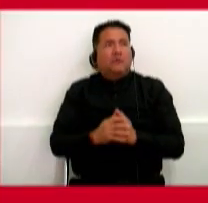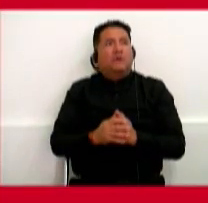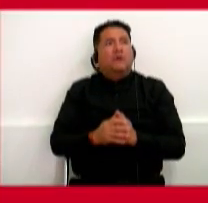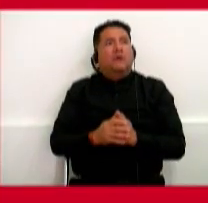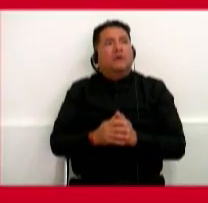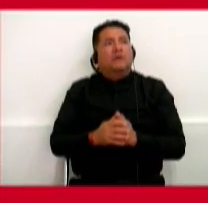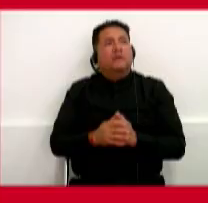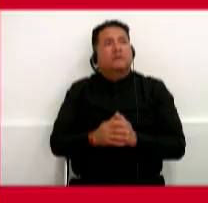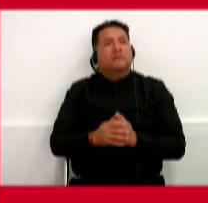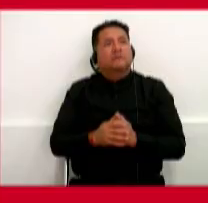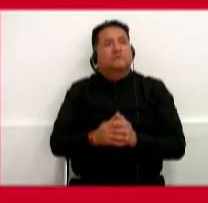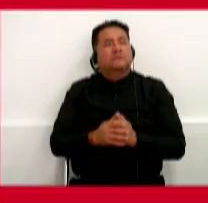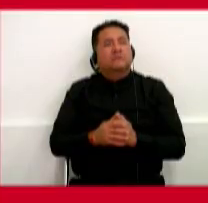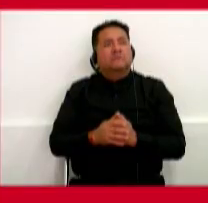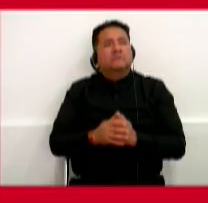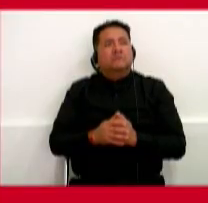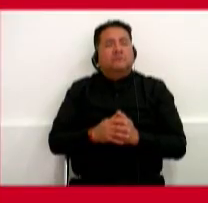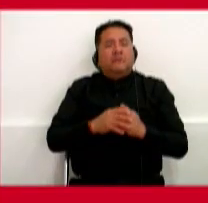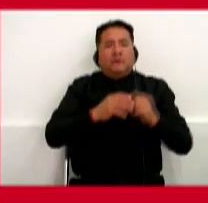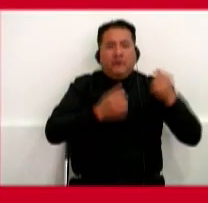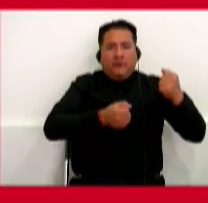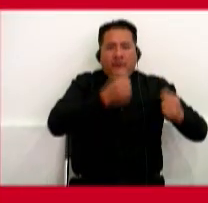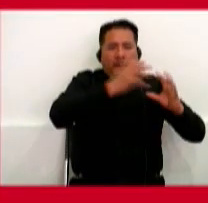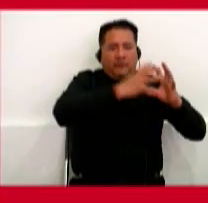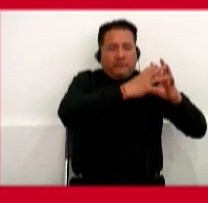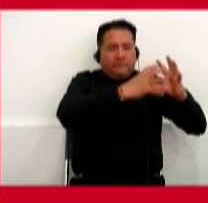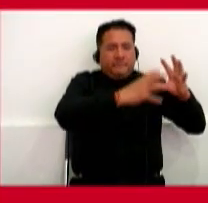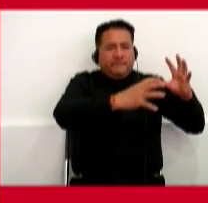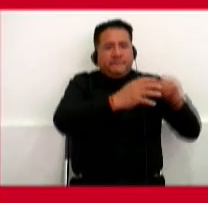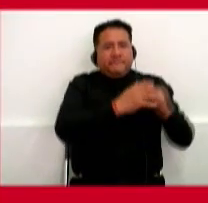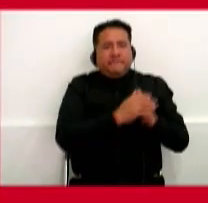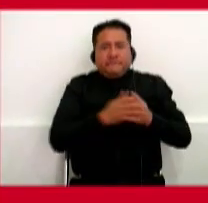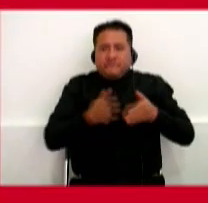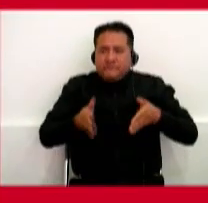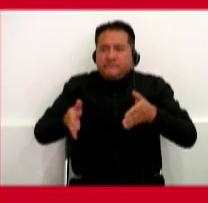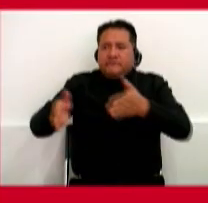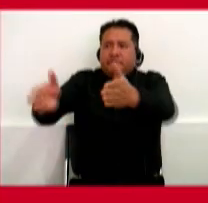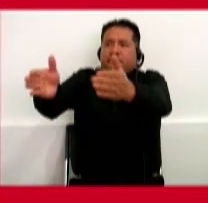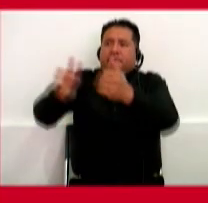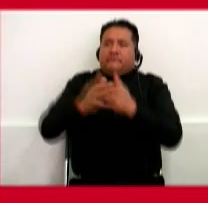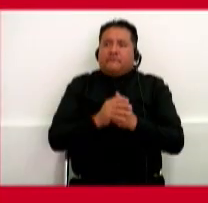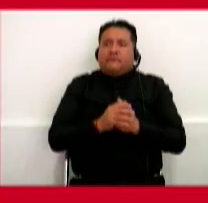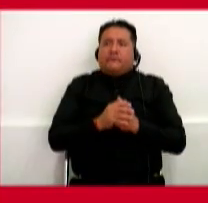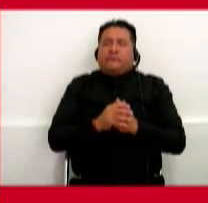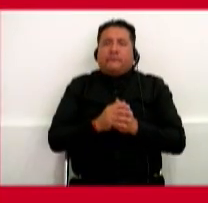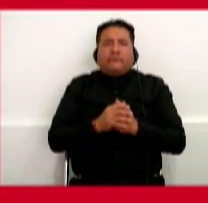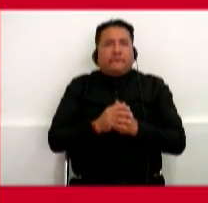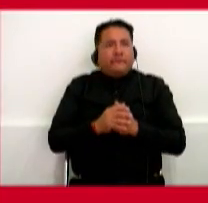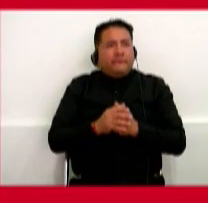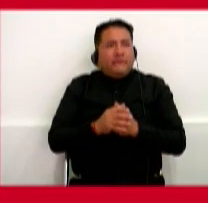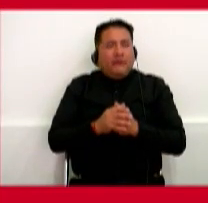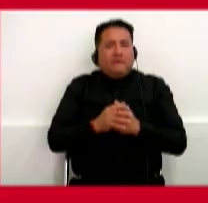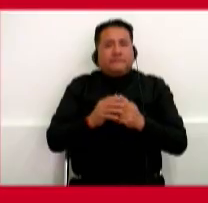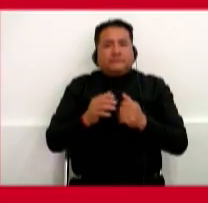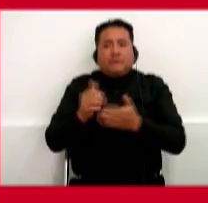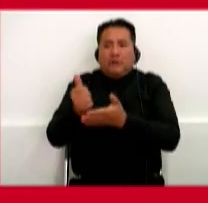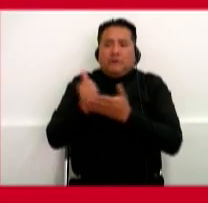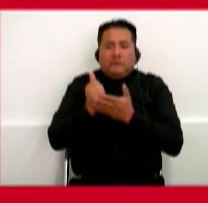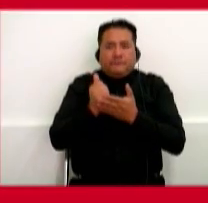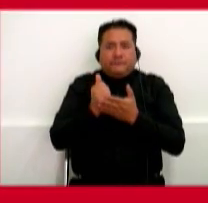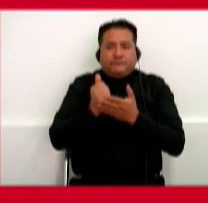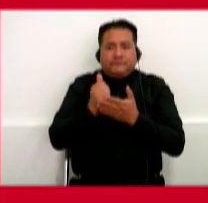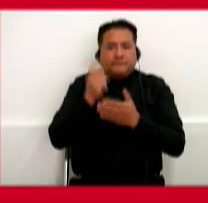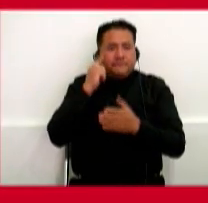la parte de la flota y de las vías, porque justamente la velocidad va a depender a la condición de las vías y